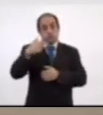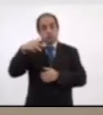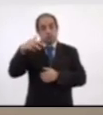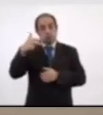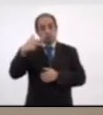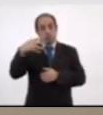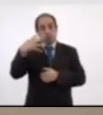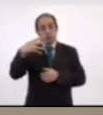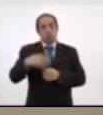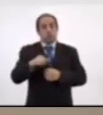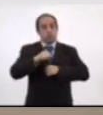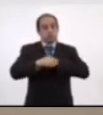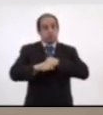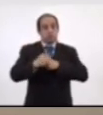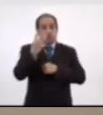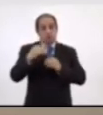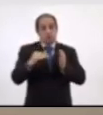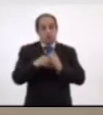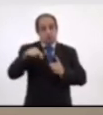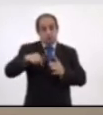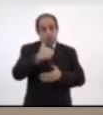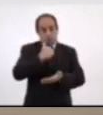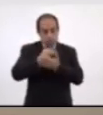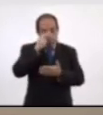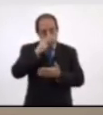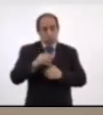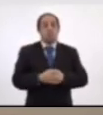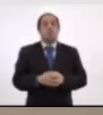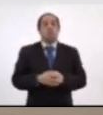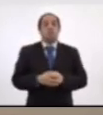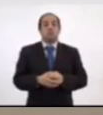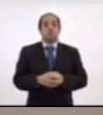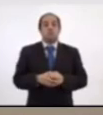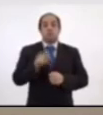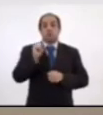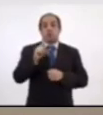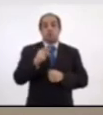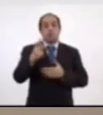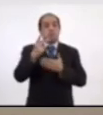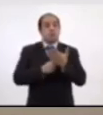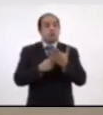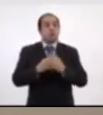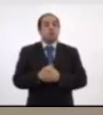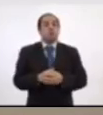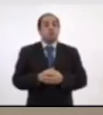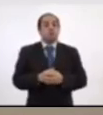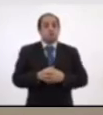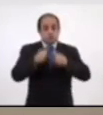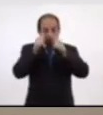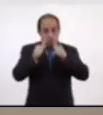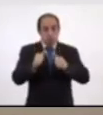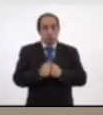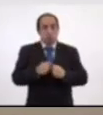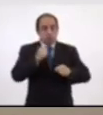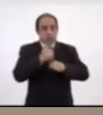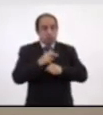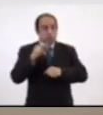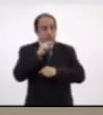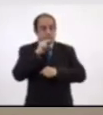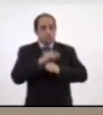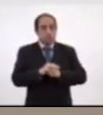102.614 cirugías, de las cuales 3.000 han sido aquí en la Ciudad de México. También el programa de atención de detecciones oportunas, sobre todo ahora